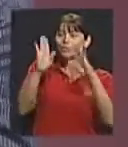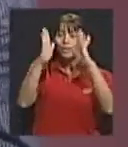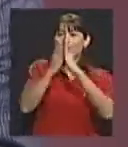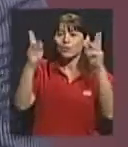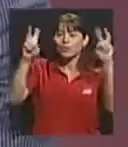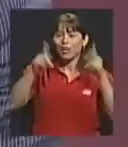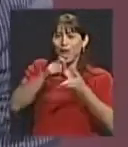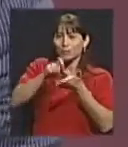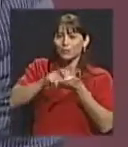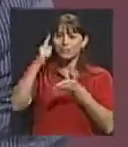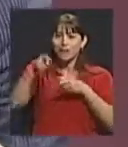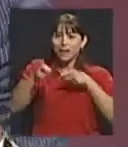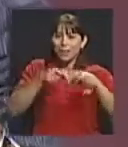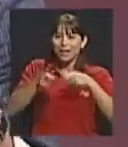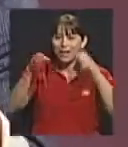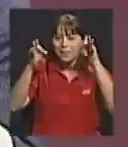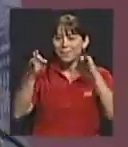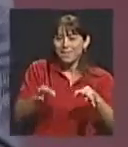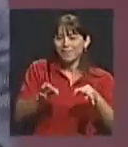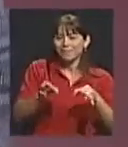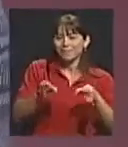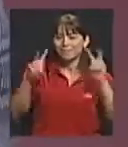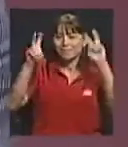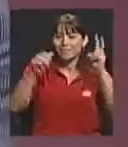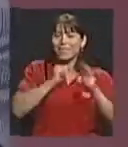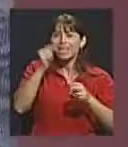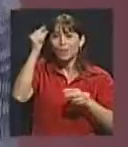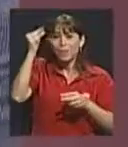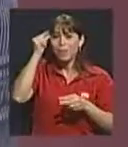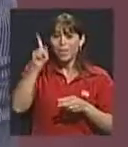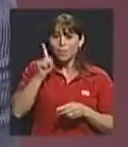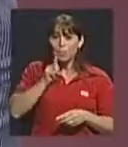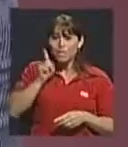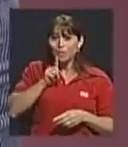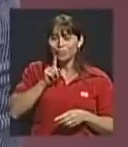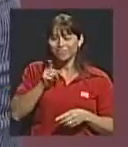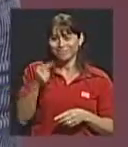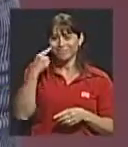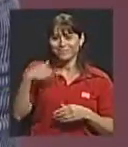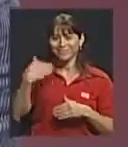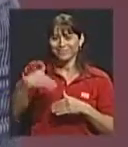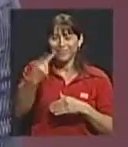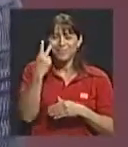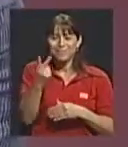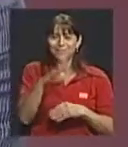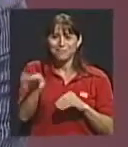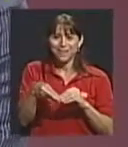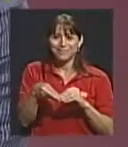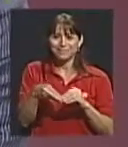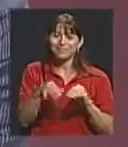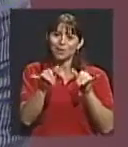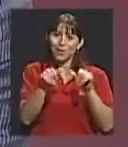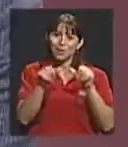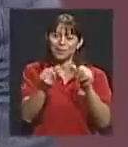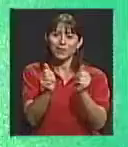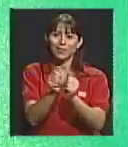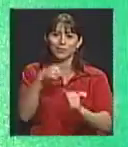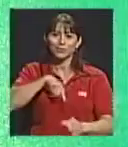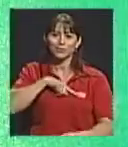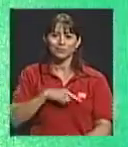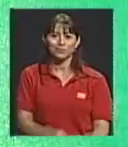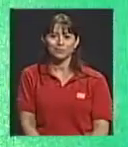para gobernar bien la ingobernabilidad es un mito eso ya venimos con este tema y más que es